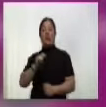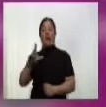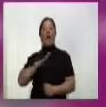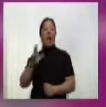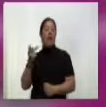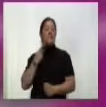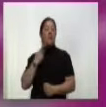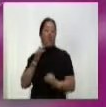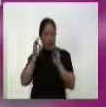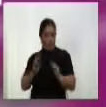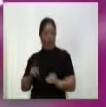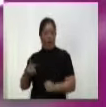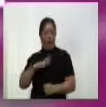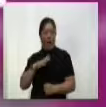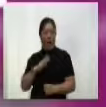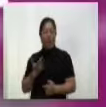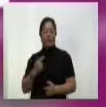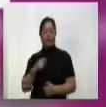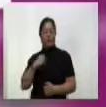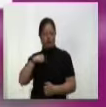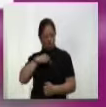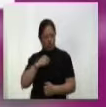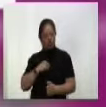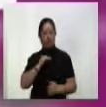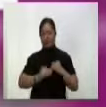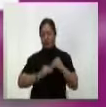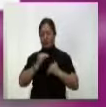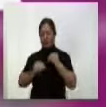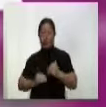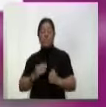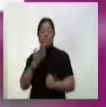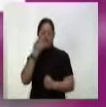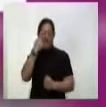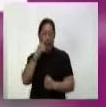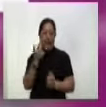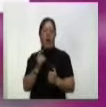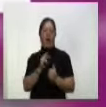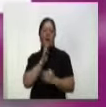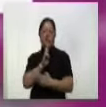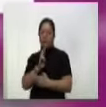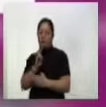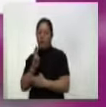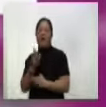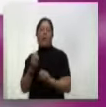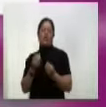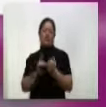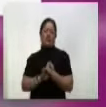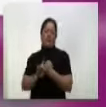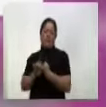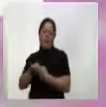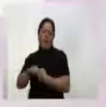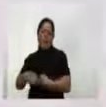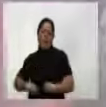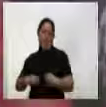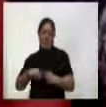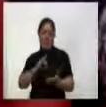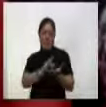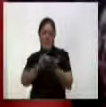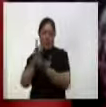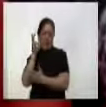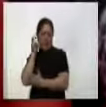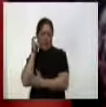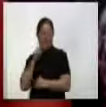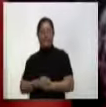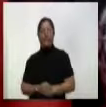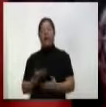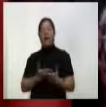política daremos un paso importante para resolver las numerosas problemáticas que aquí viven de forma cotidiana. Gracias por escucharme. Ana